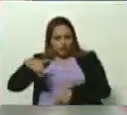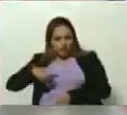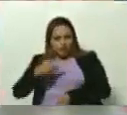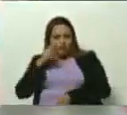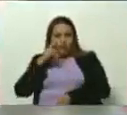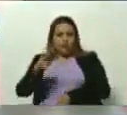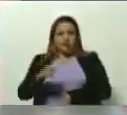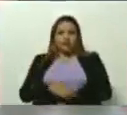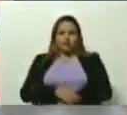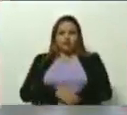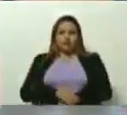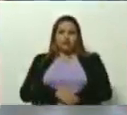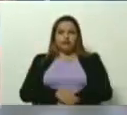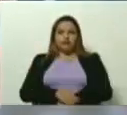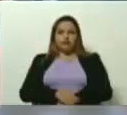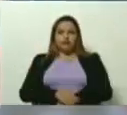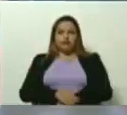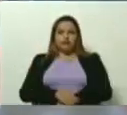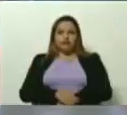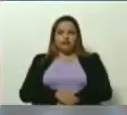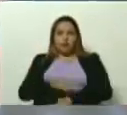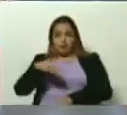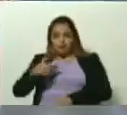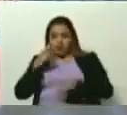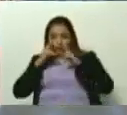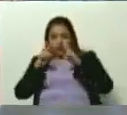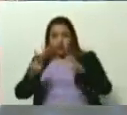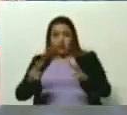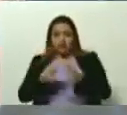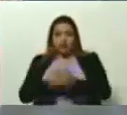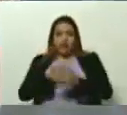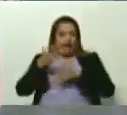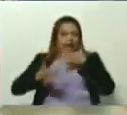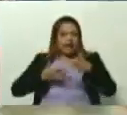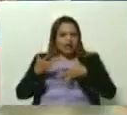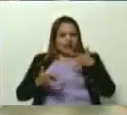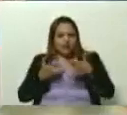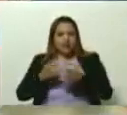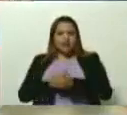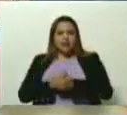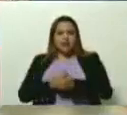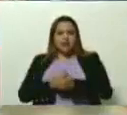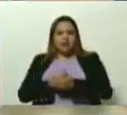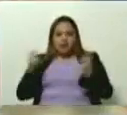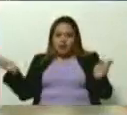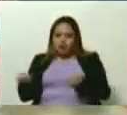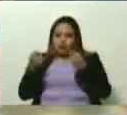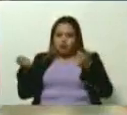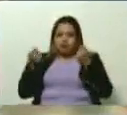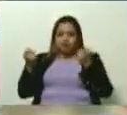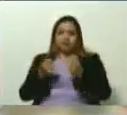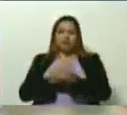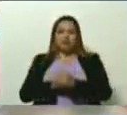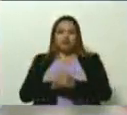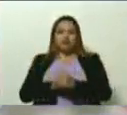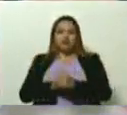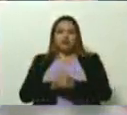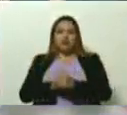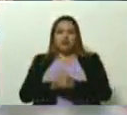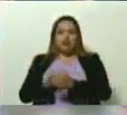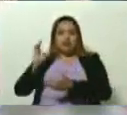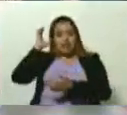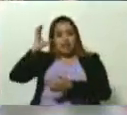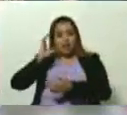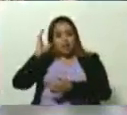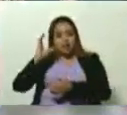también, van a poder presenciar actividades para la promoción de las